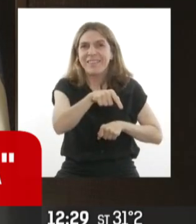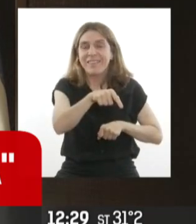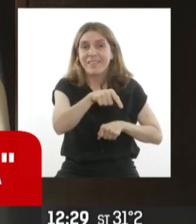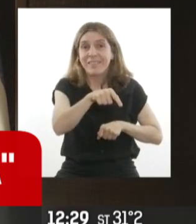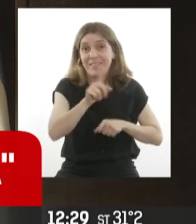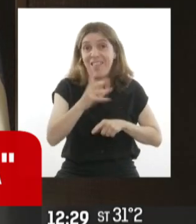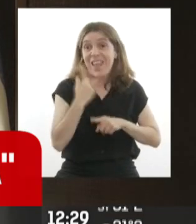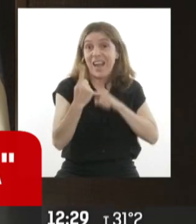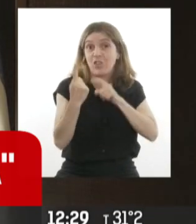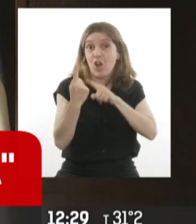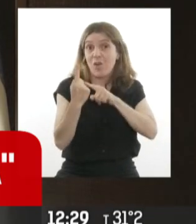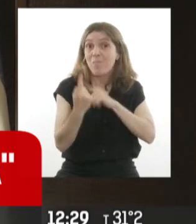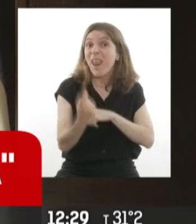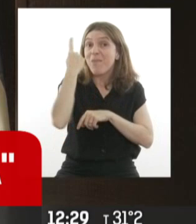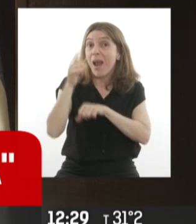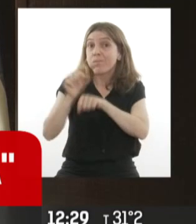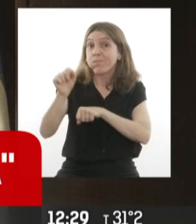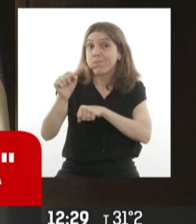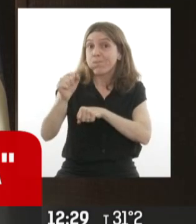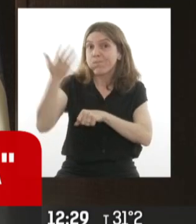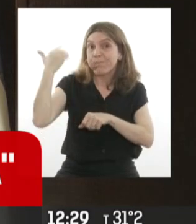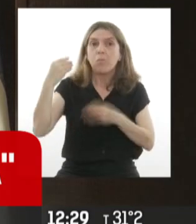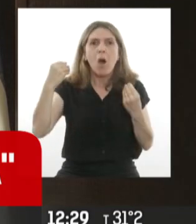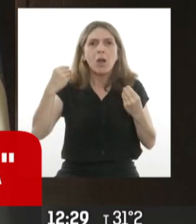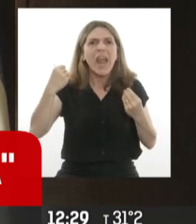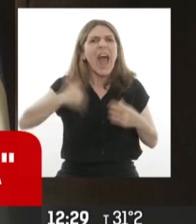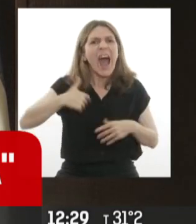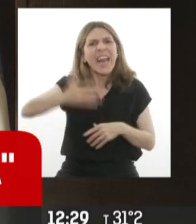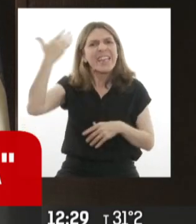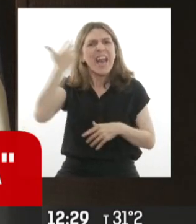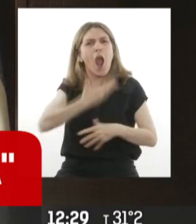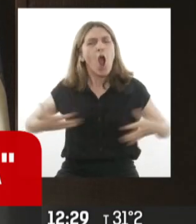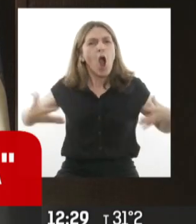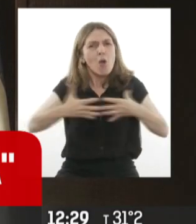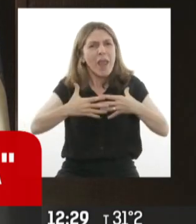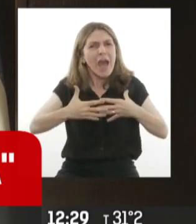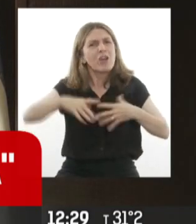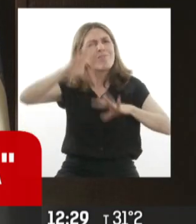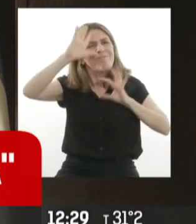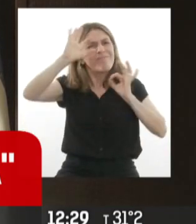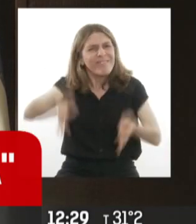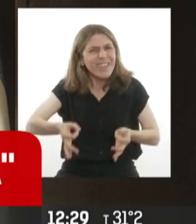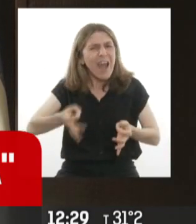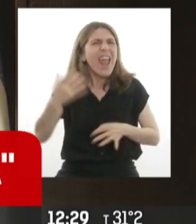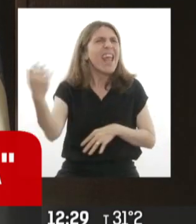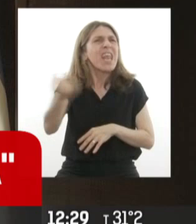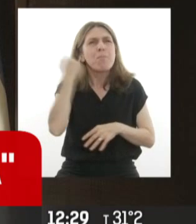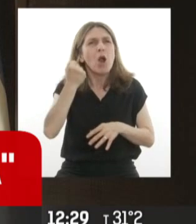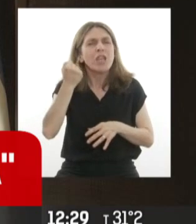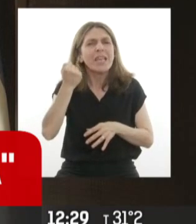Y eso lo pudo hacer porque Argentina estaba convencida de la importancia de la universidad